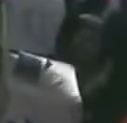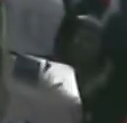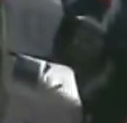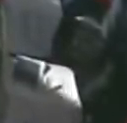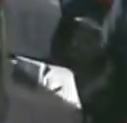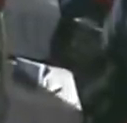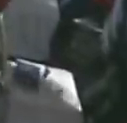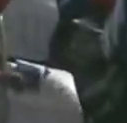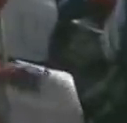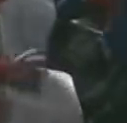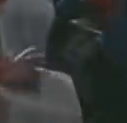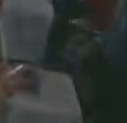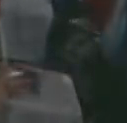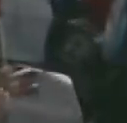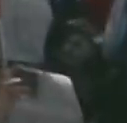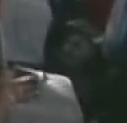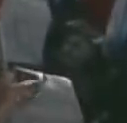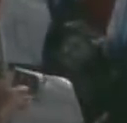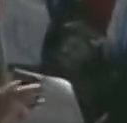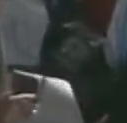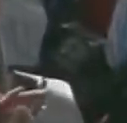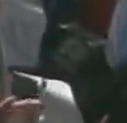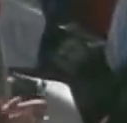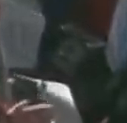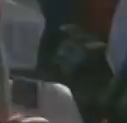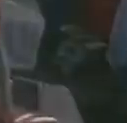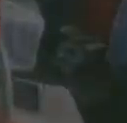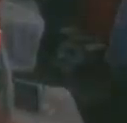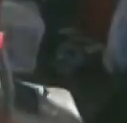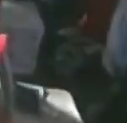y a esta hora la agenda continúa.